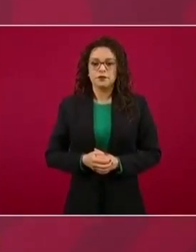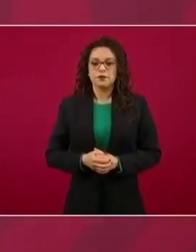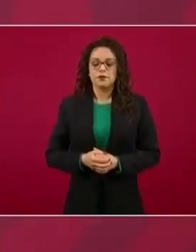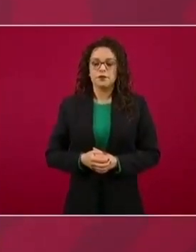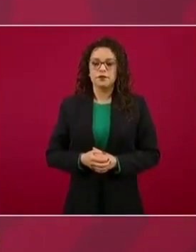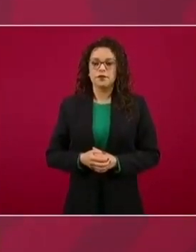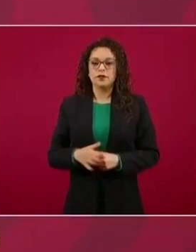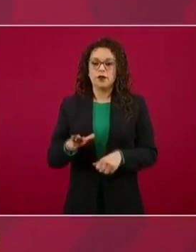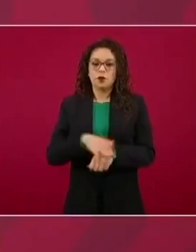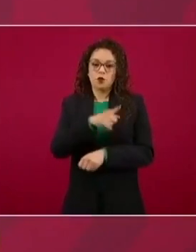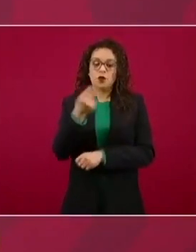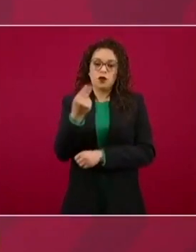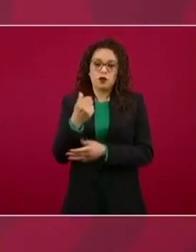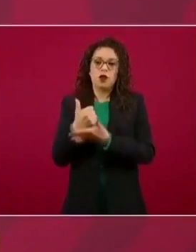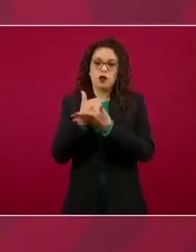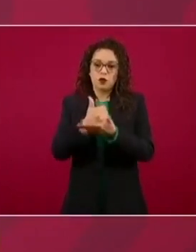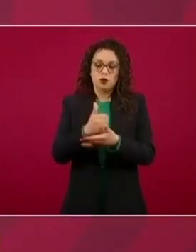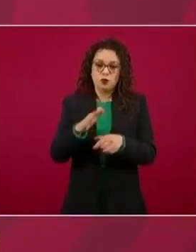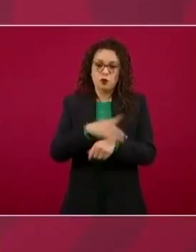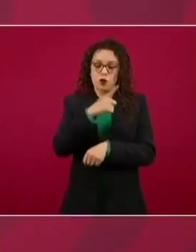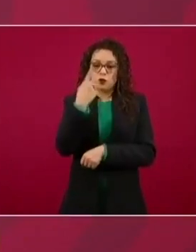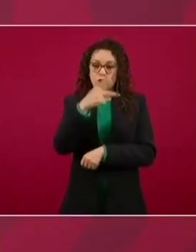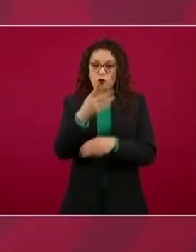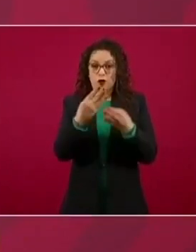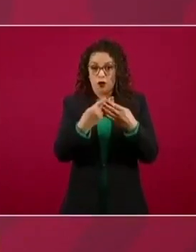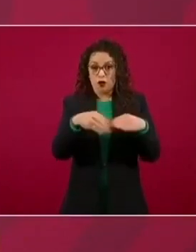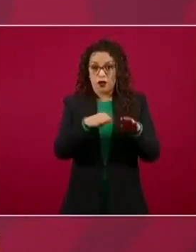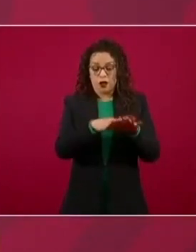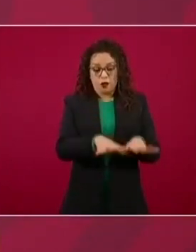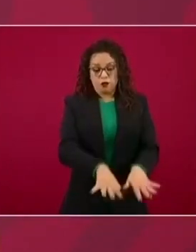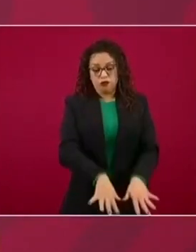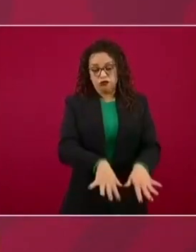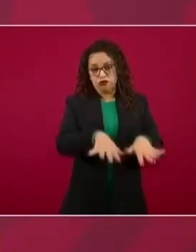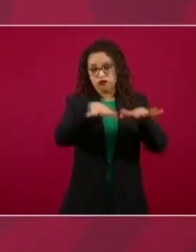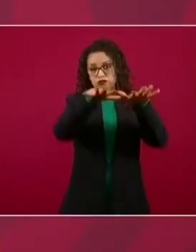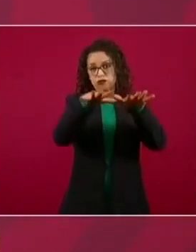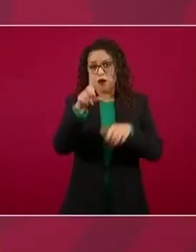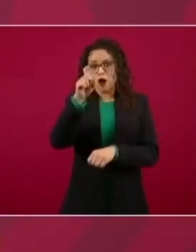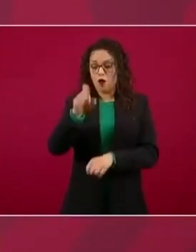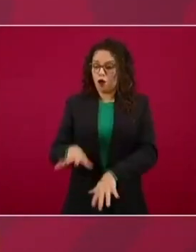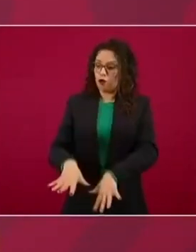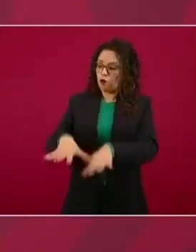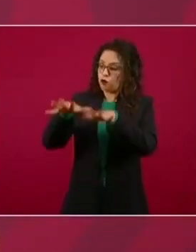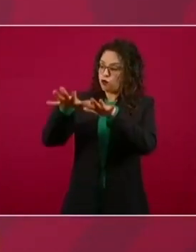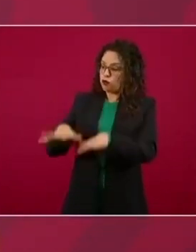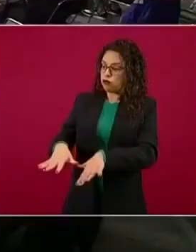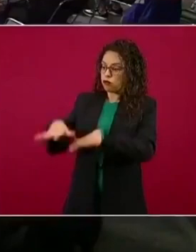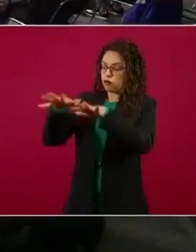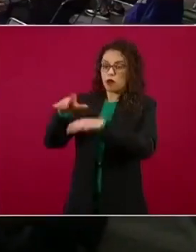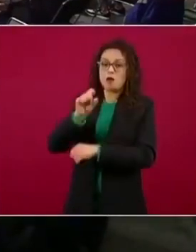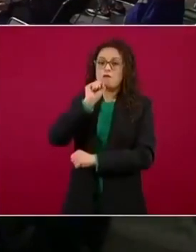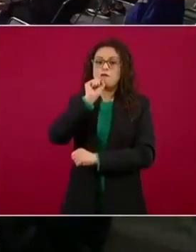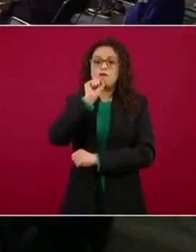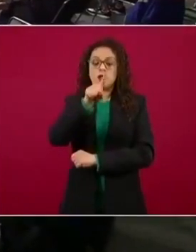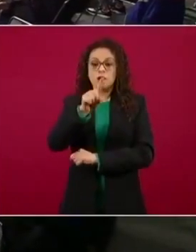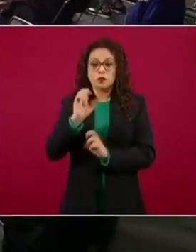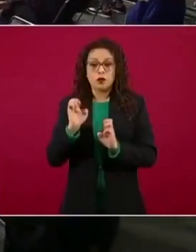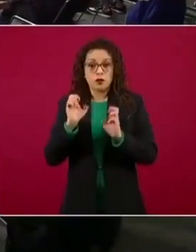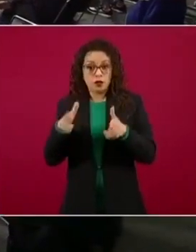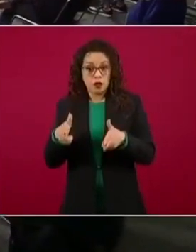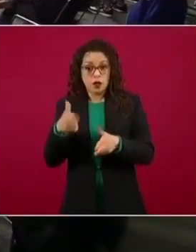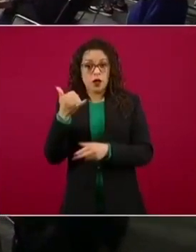inundaron, sus viviendas fueron inundadas, tanto en Tabasco como en Chiapas.